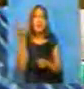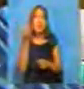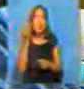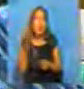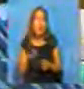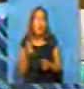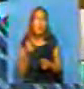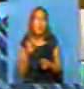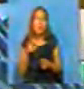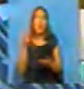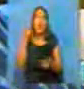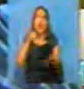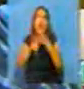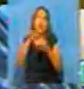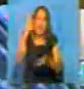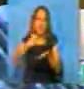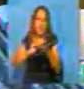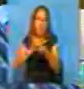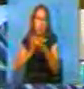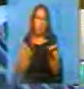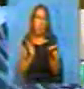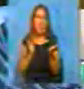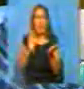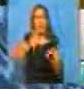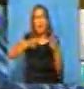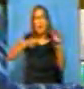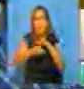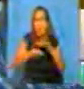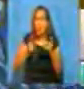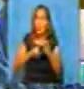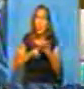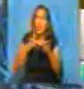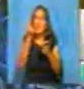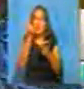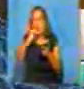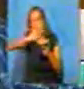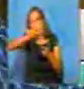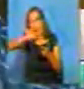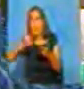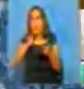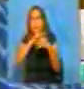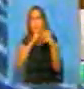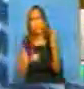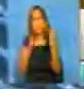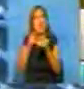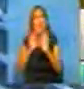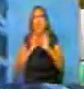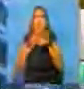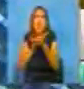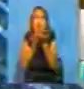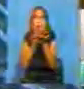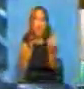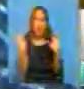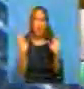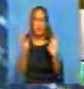de contra la administración pública. Fraude contra el Estado, enriquecimiento ilícito. O sea, se ha generalizado